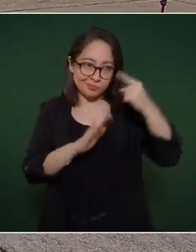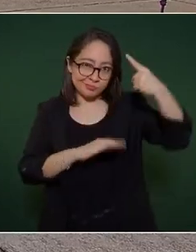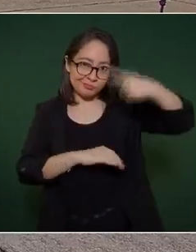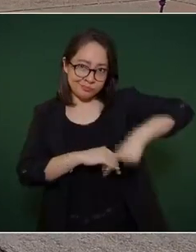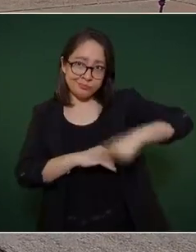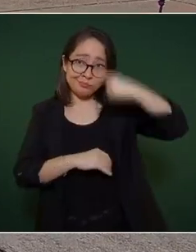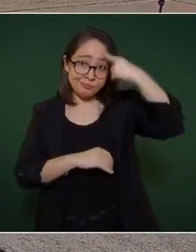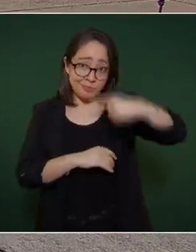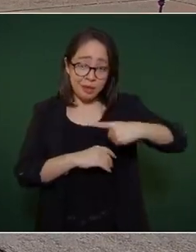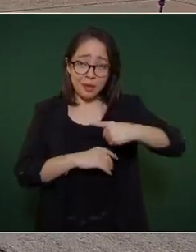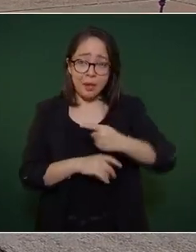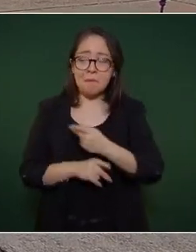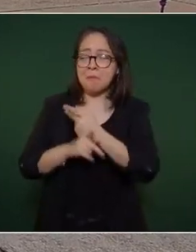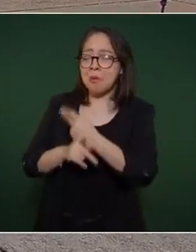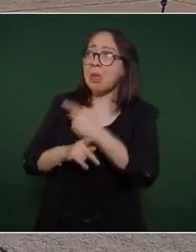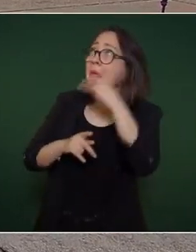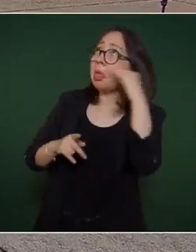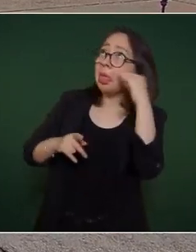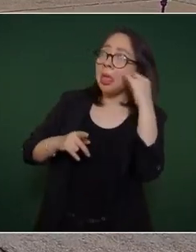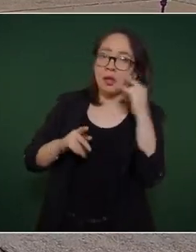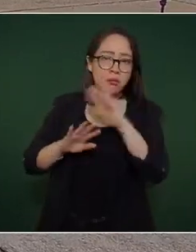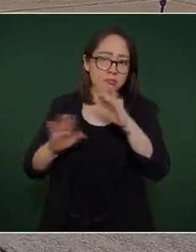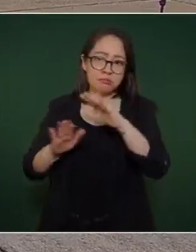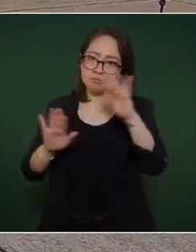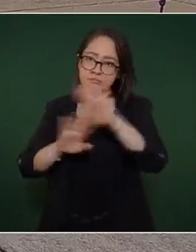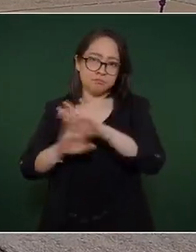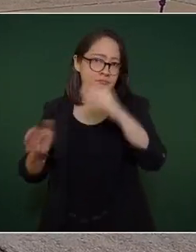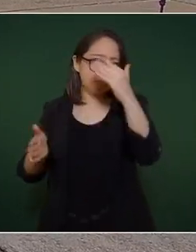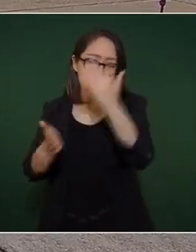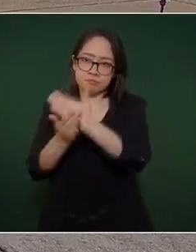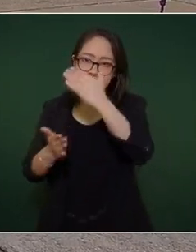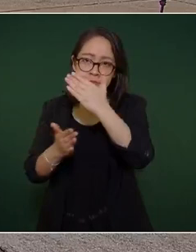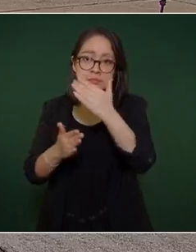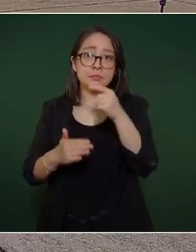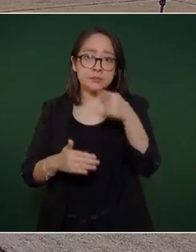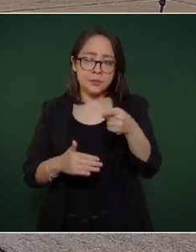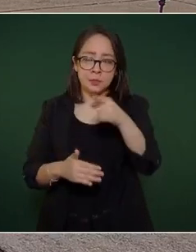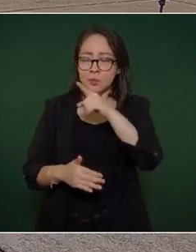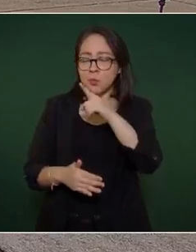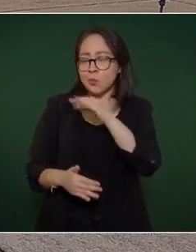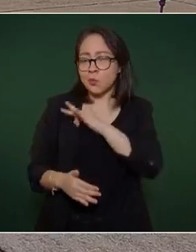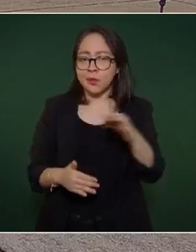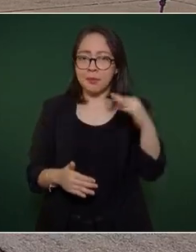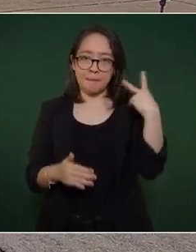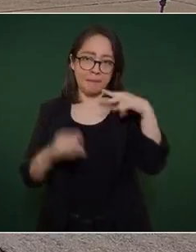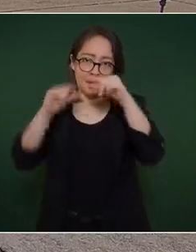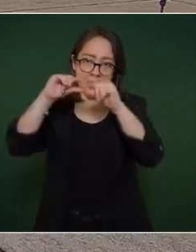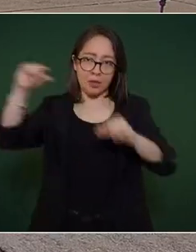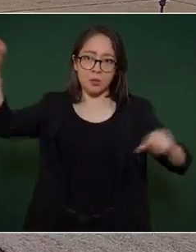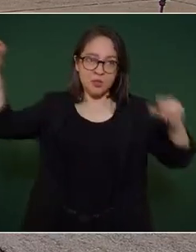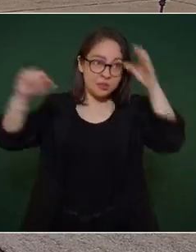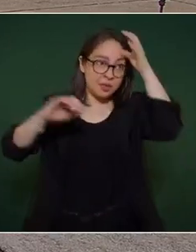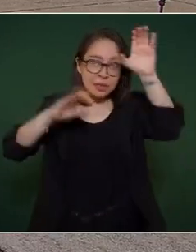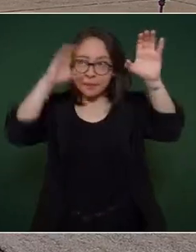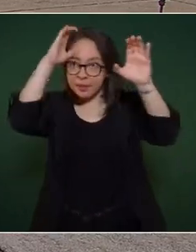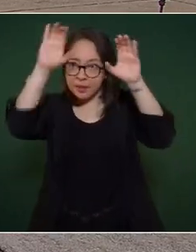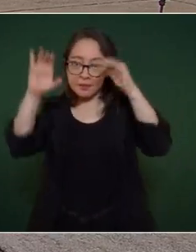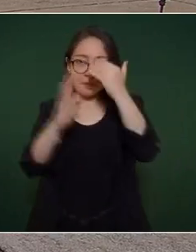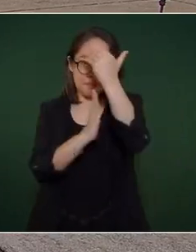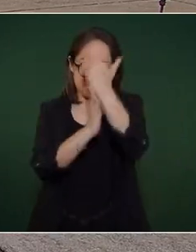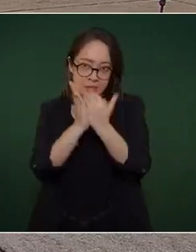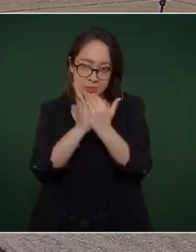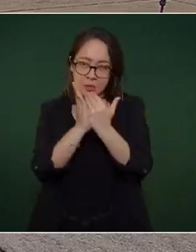cero impunidad, hemos logrado disminuir la inseguridad en Veracruz. Muchas, muchas gracias.